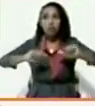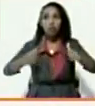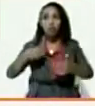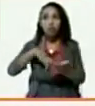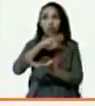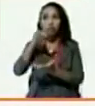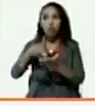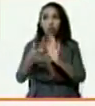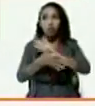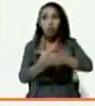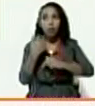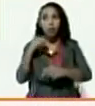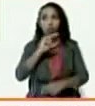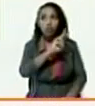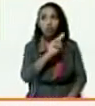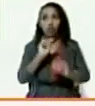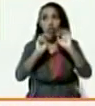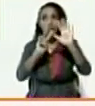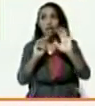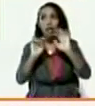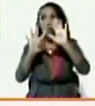nacional.